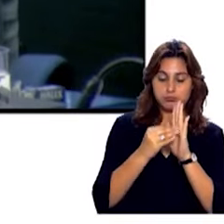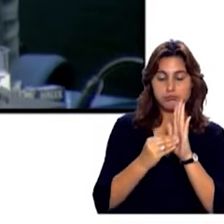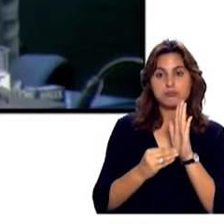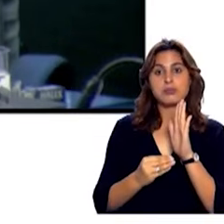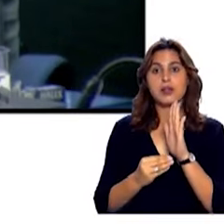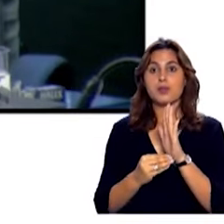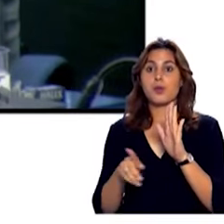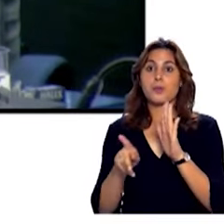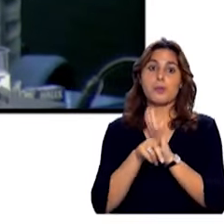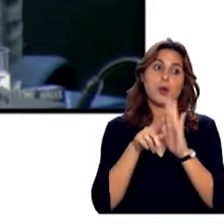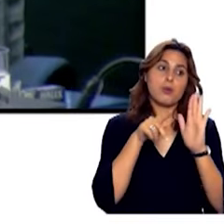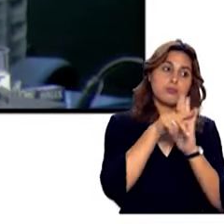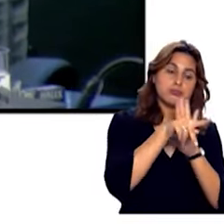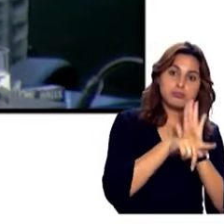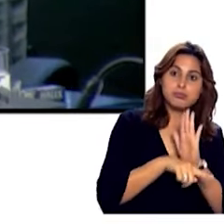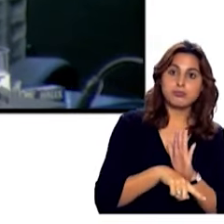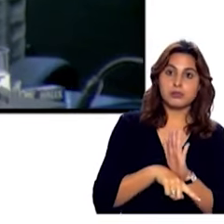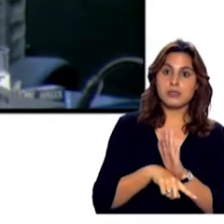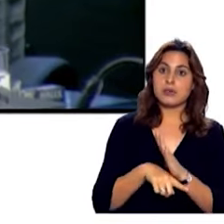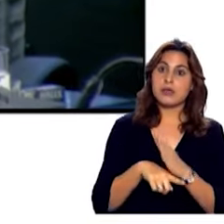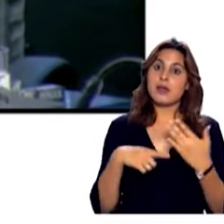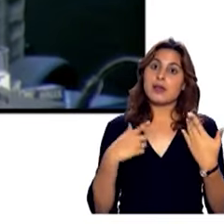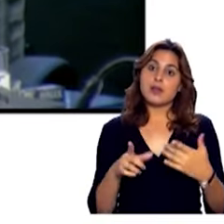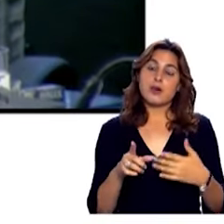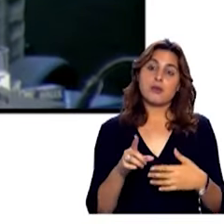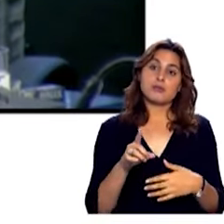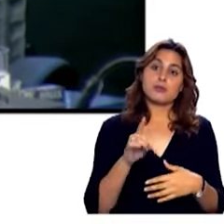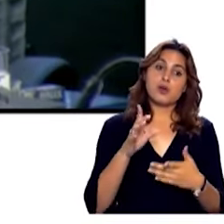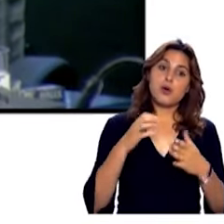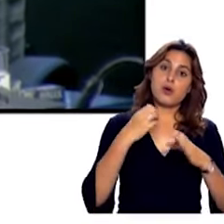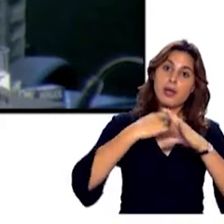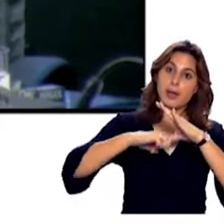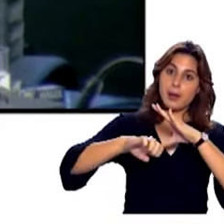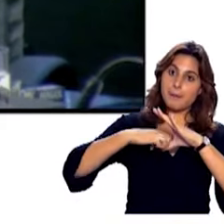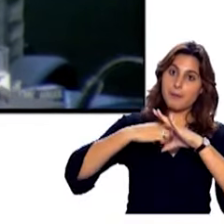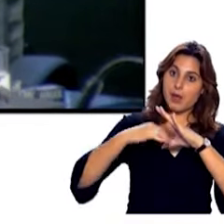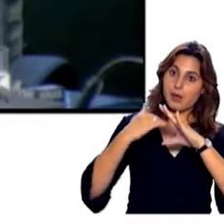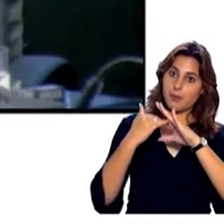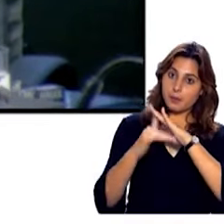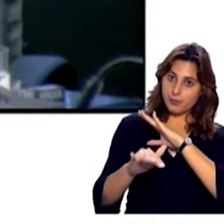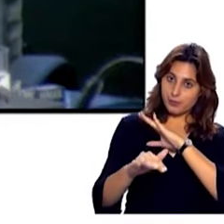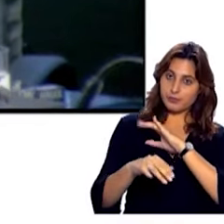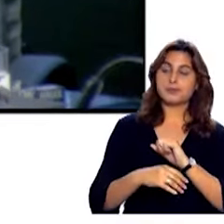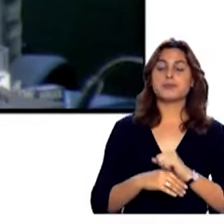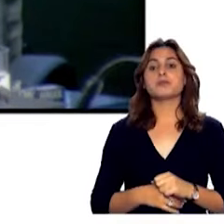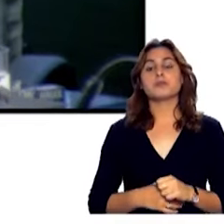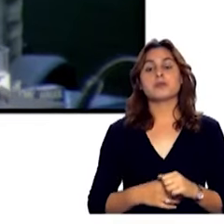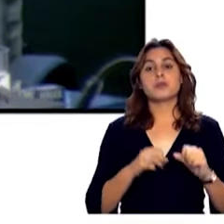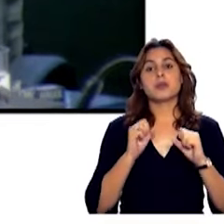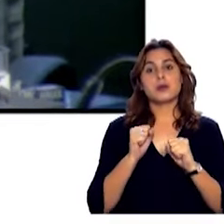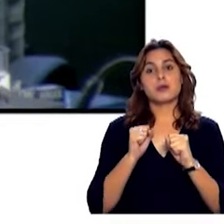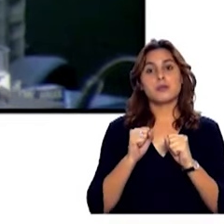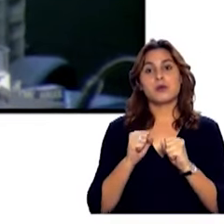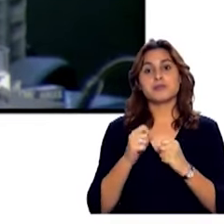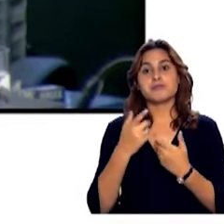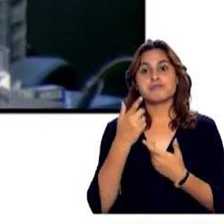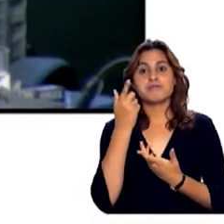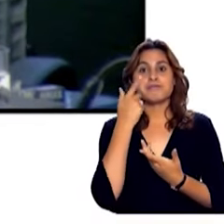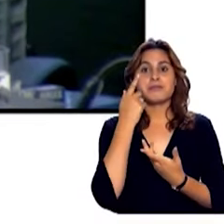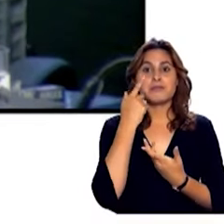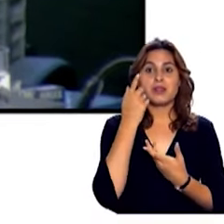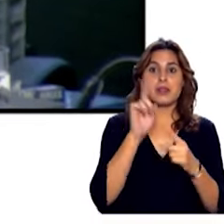es un medio de IMP que lo utili sistemáticamente que sistemáticamente sech porque raro